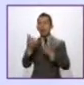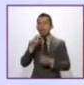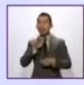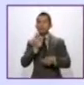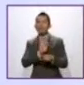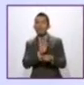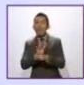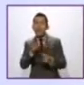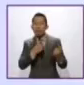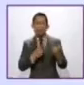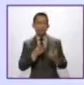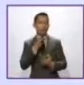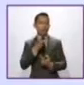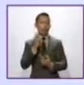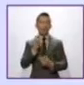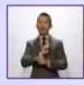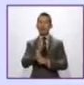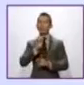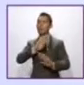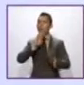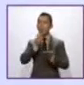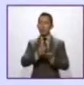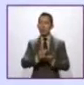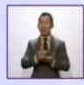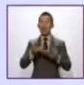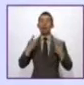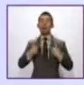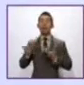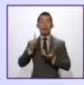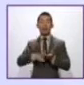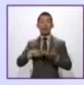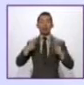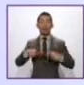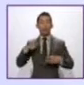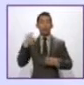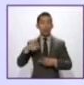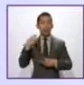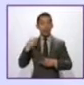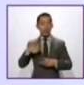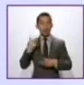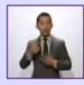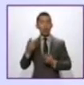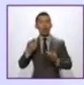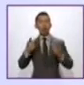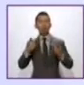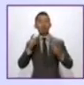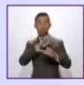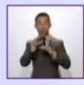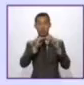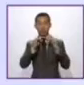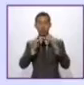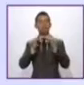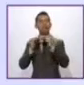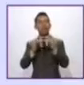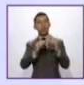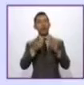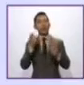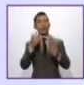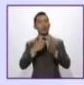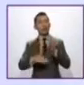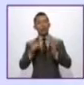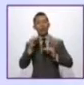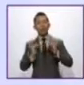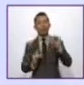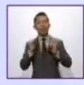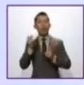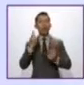Por eso he dicho, acabaré con la vida de los queretanos porque hay vidas desiguales. Con la vida de los queretanos en